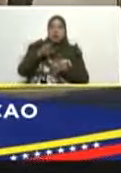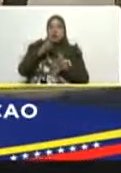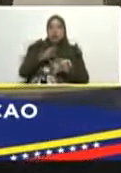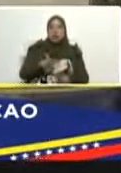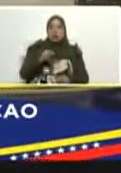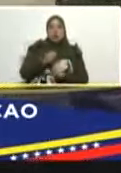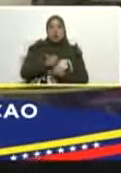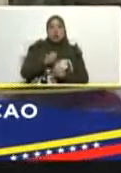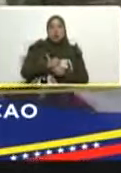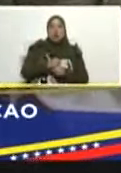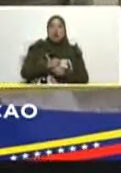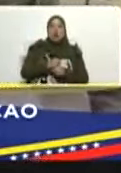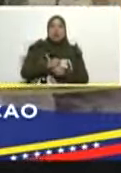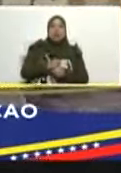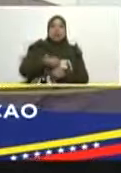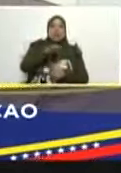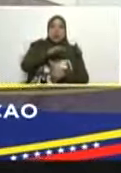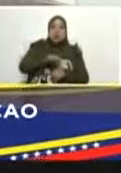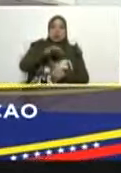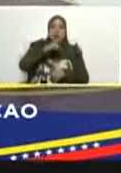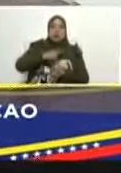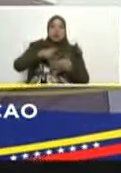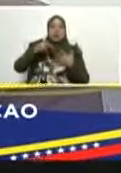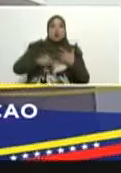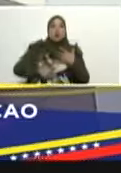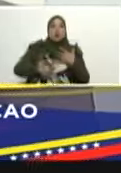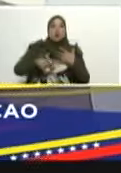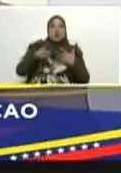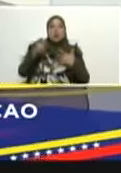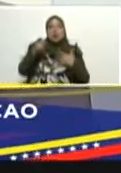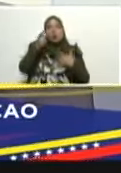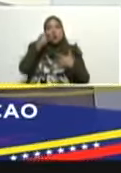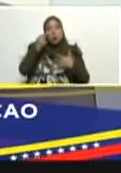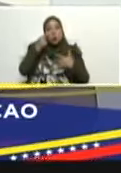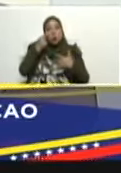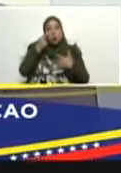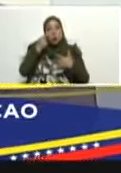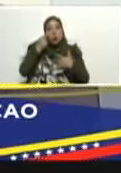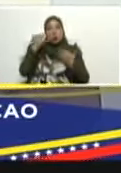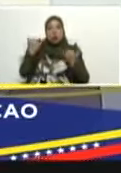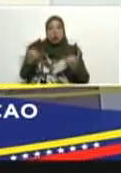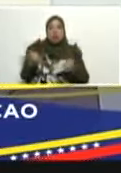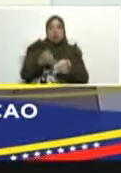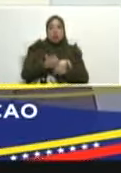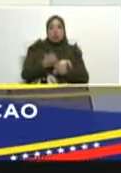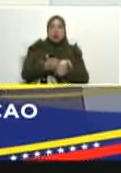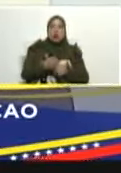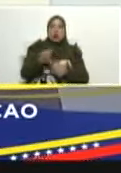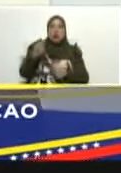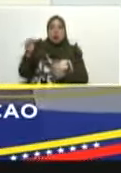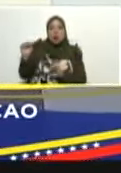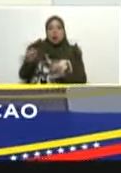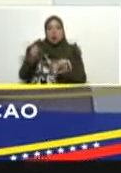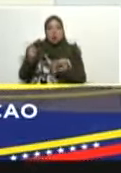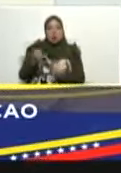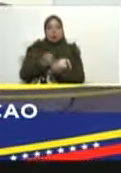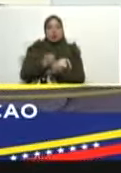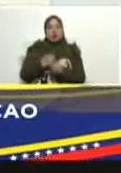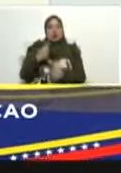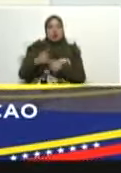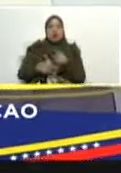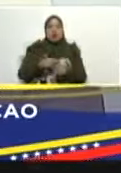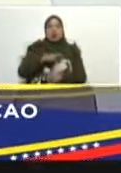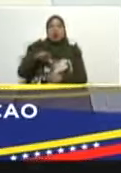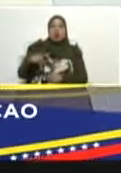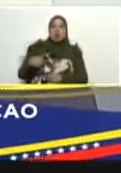una respuesta definitiva a una plaga, a un hongo que se denomina la escoba de bruja. Bueno, la bruja